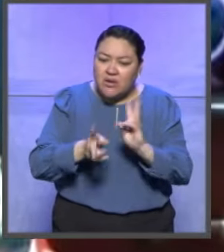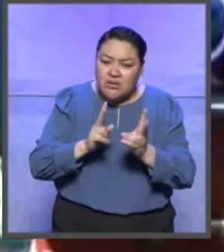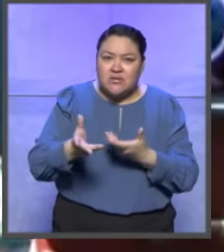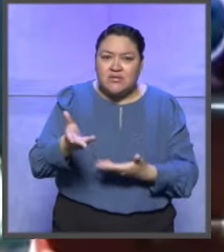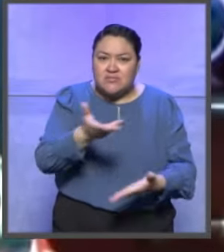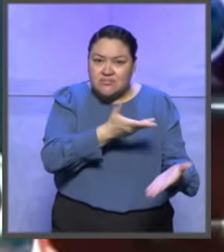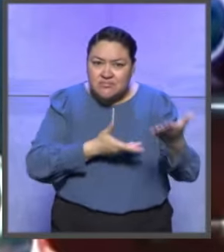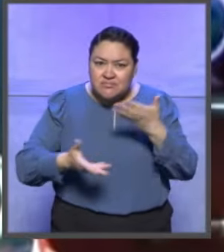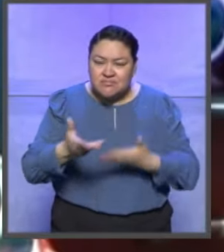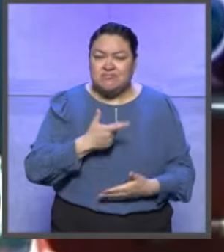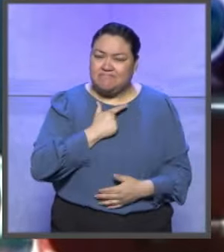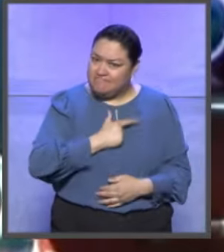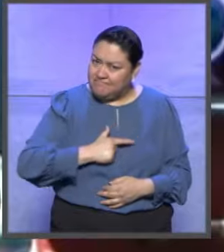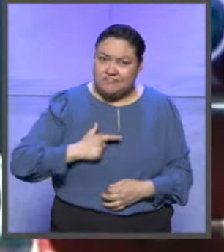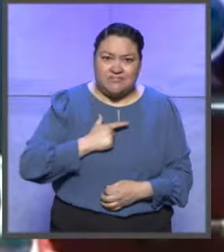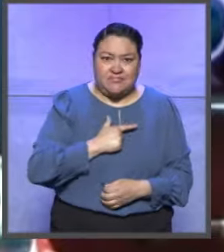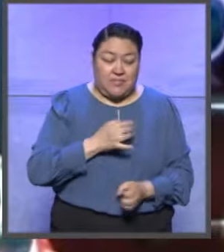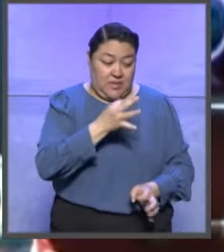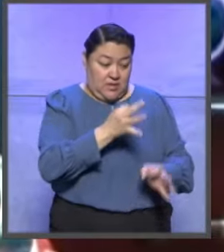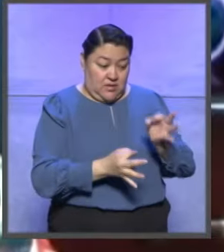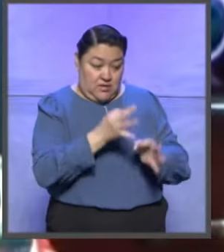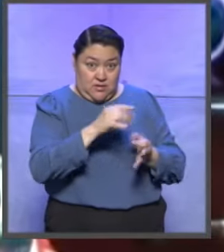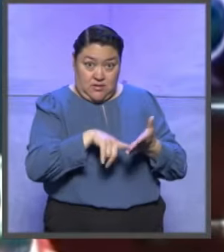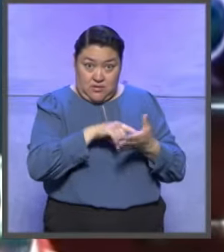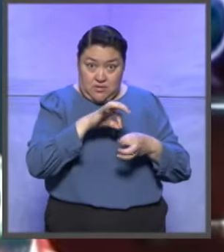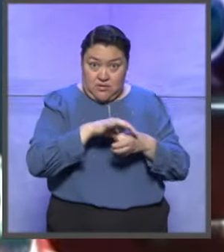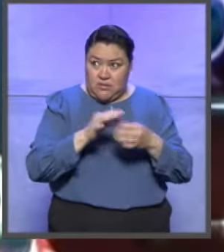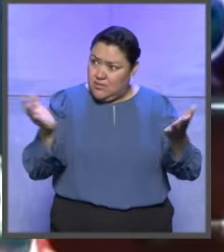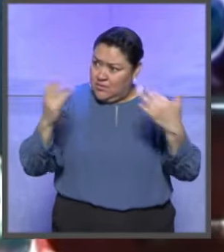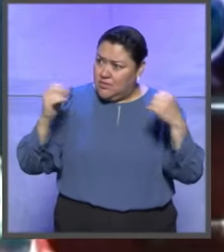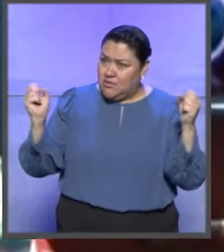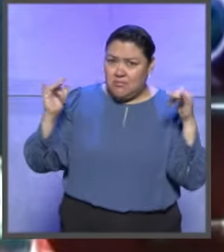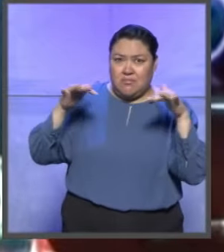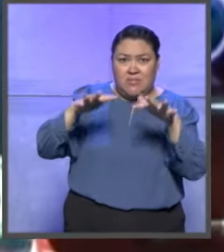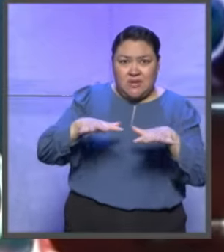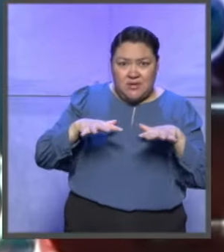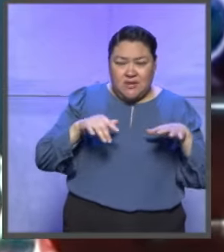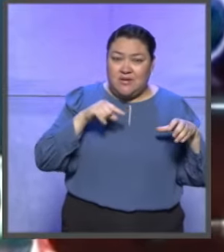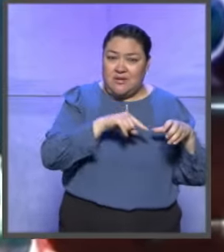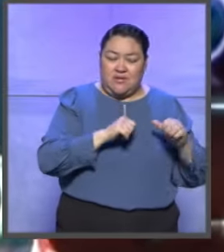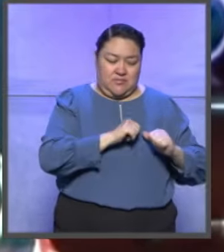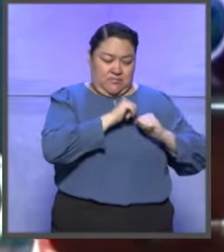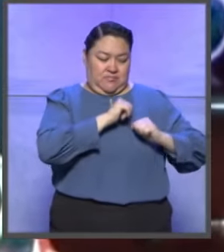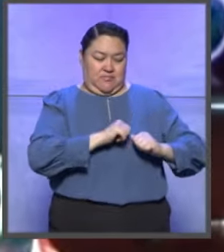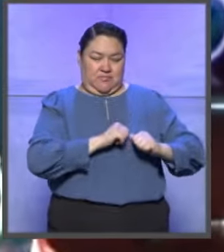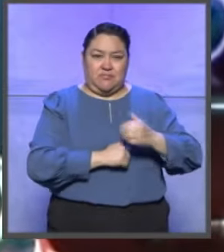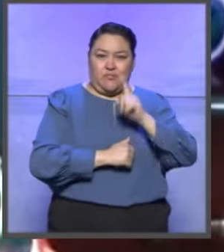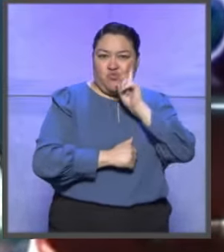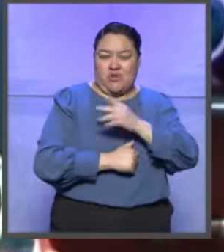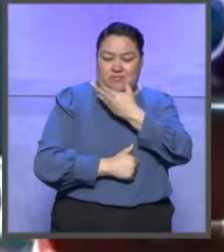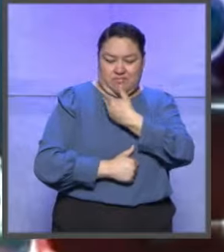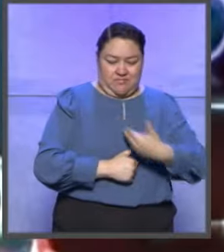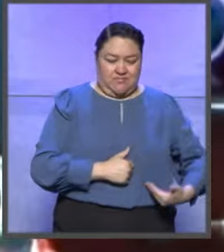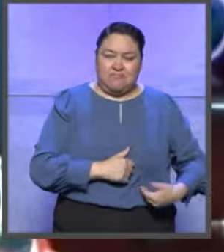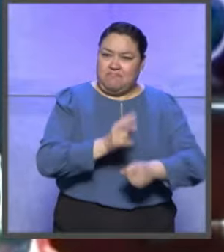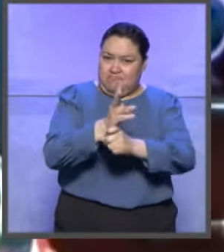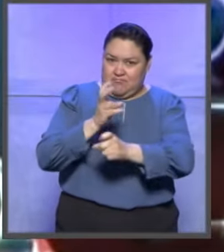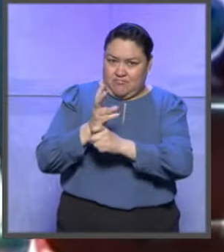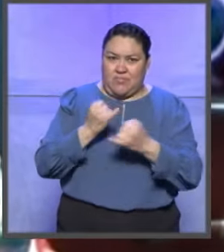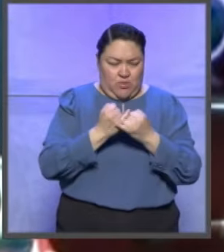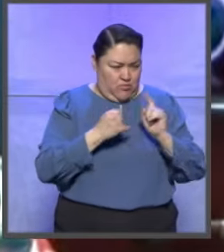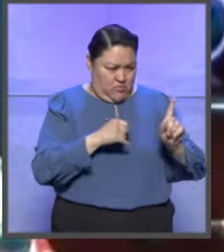espacio que nos apertura el Tribunal Electoral del Poder Judicial de la Federación a través de su presidenta,